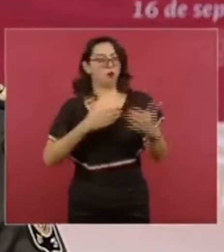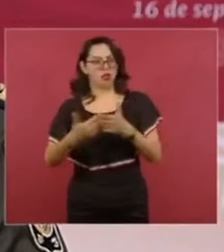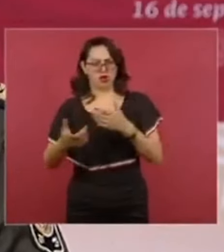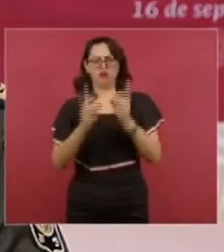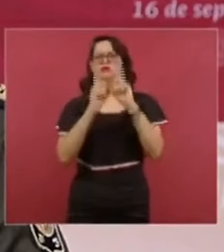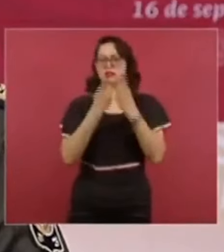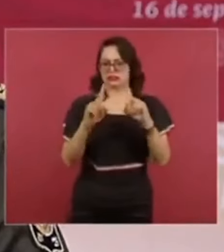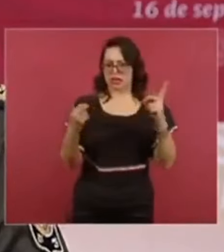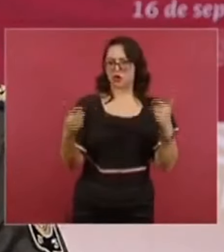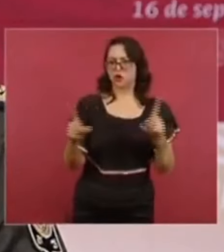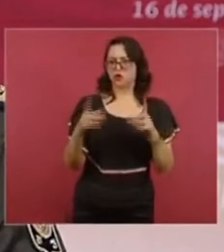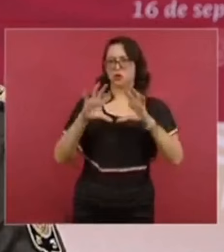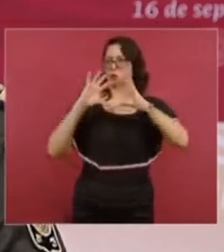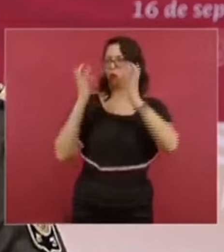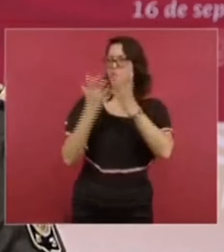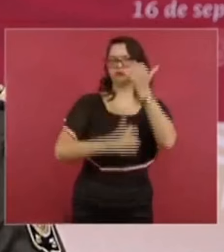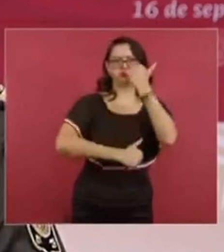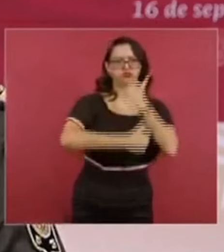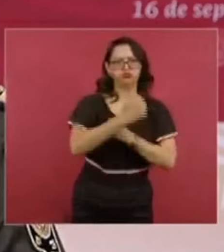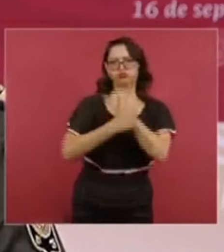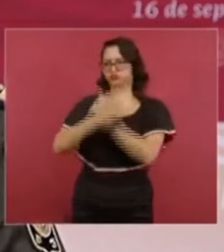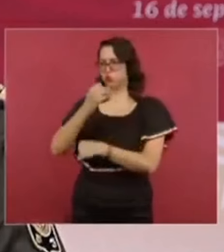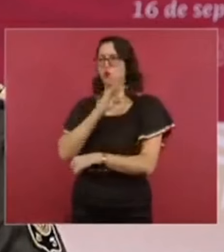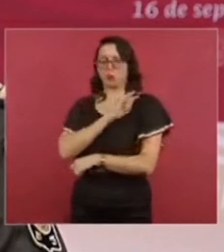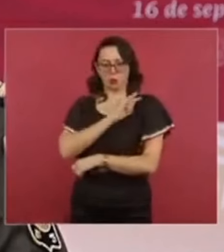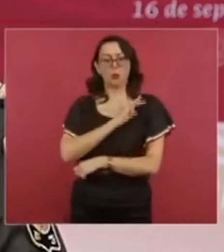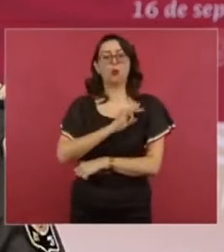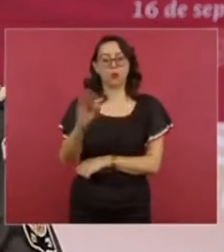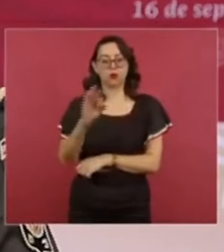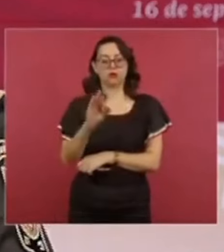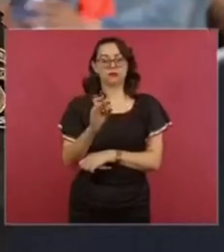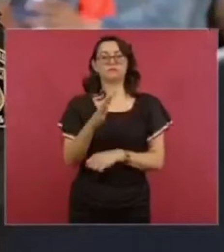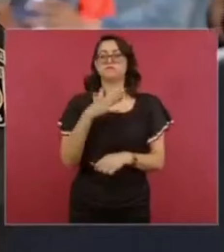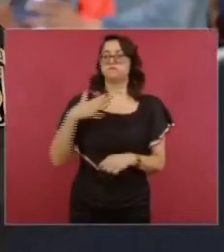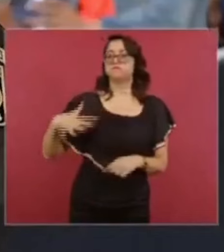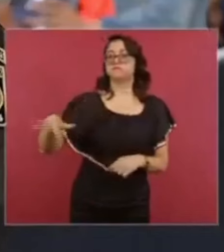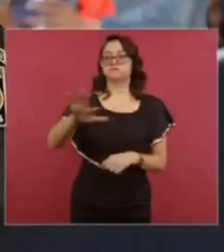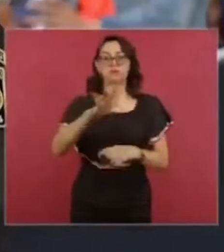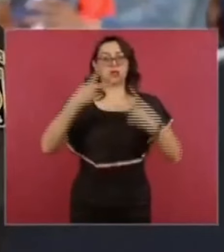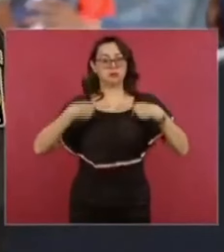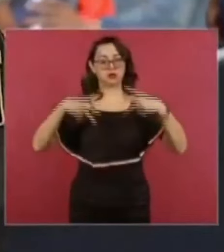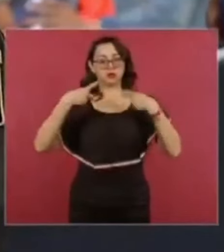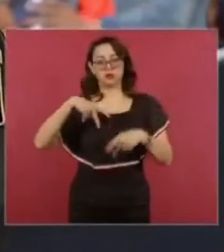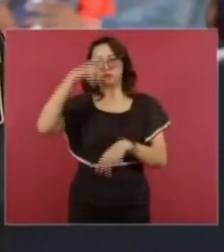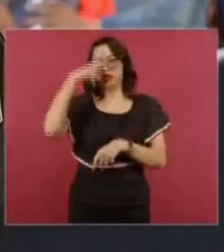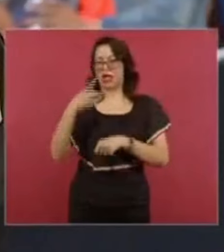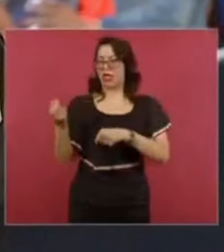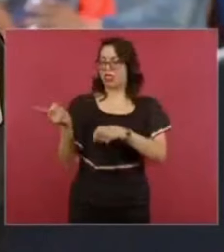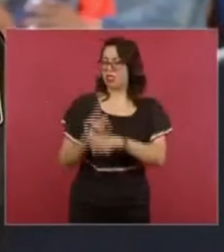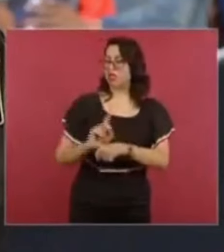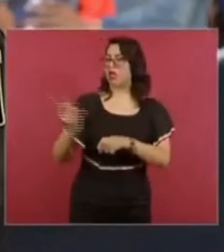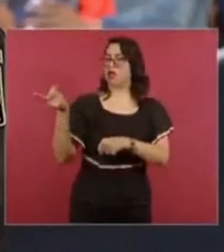Gracias al trabajo de una sociedad que todos los días hace frente a las vicisitudes de su realidad